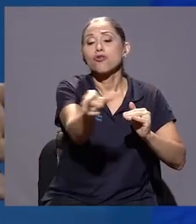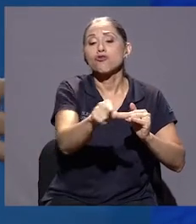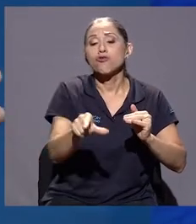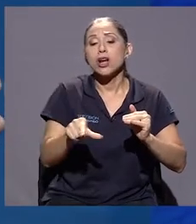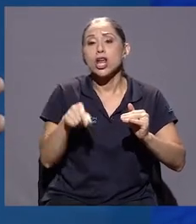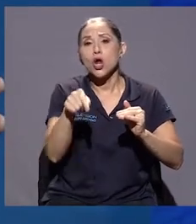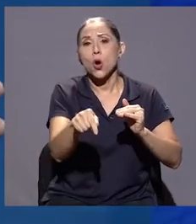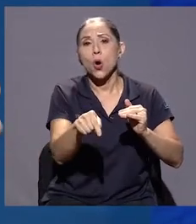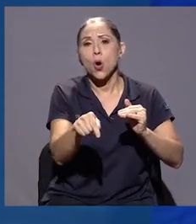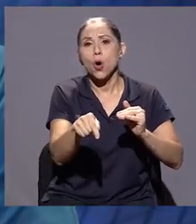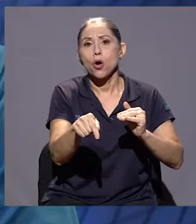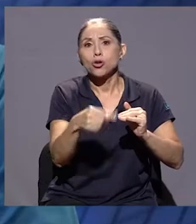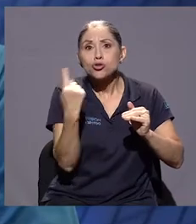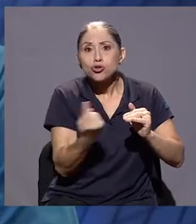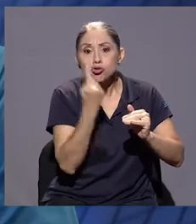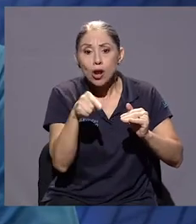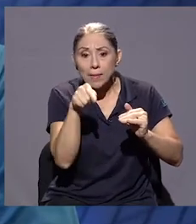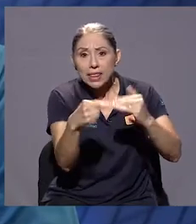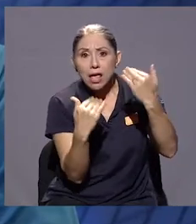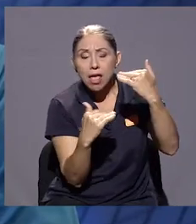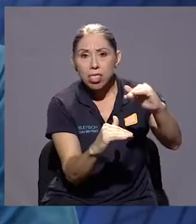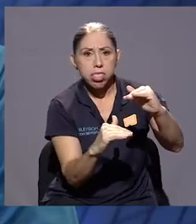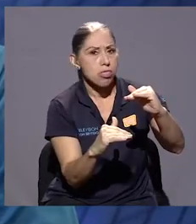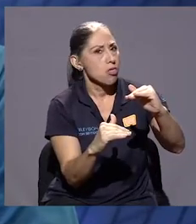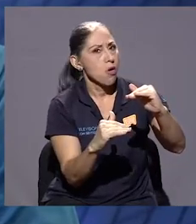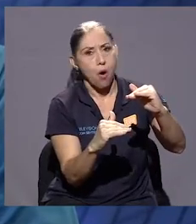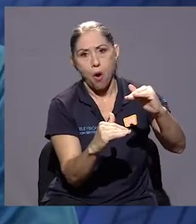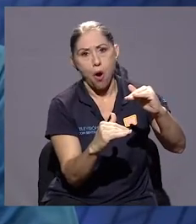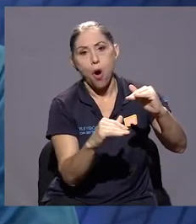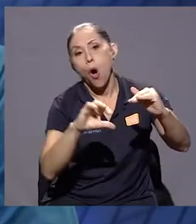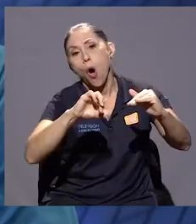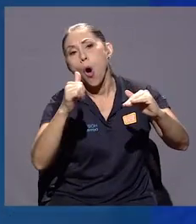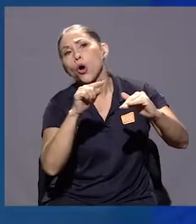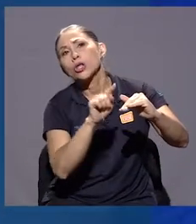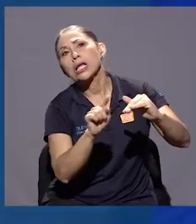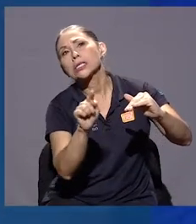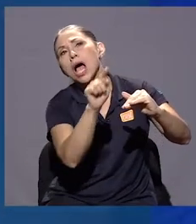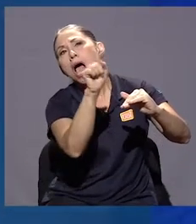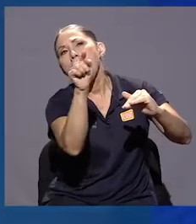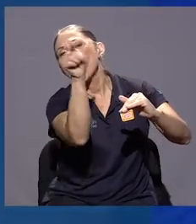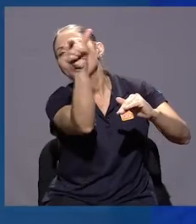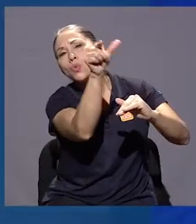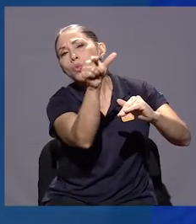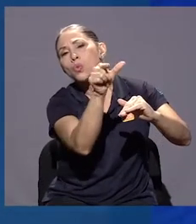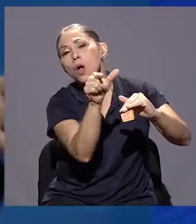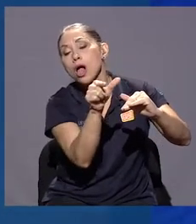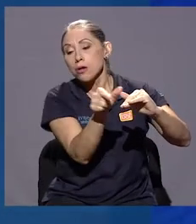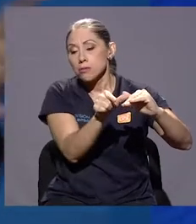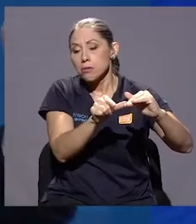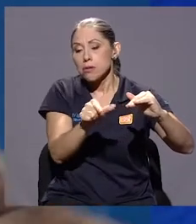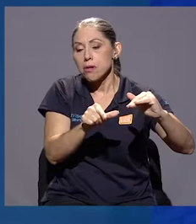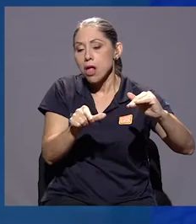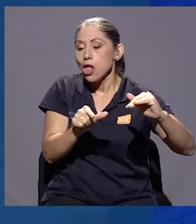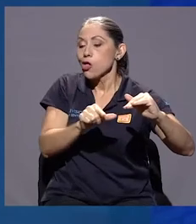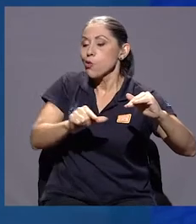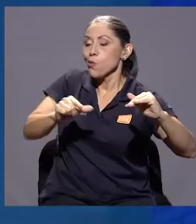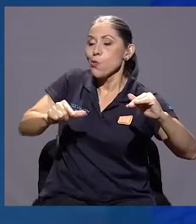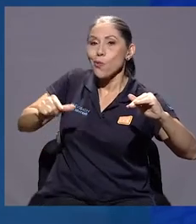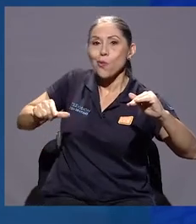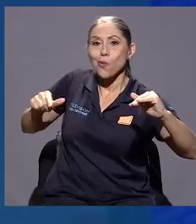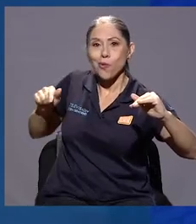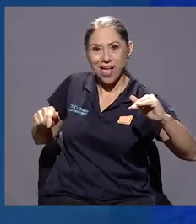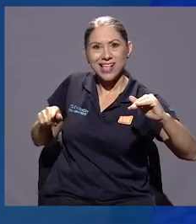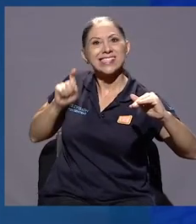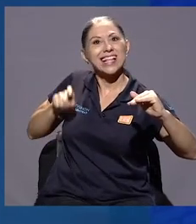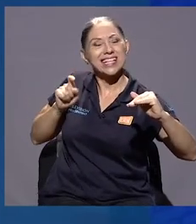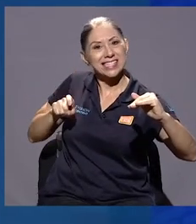espacio geográfico verdad viene de otras comunidades viene de otros sectores y entonces también se necesita como una integridad